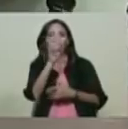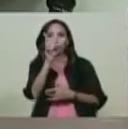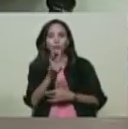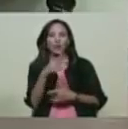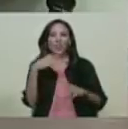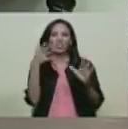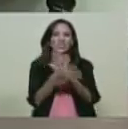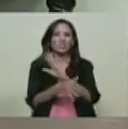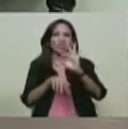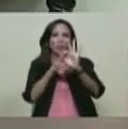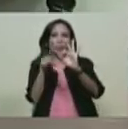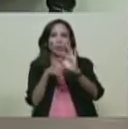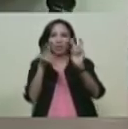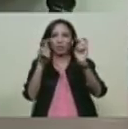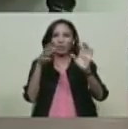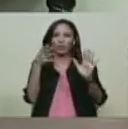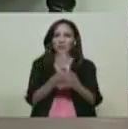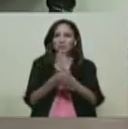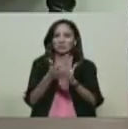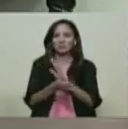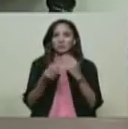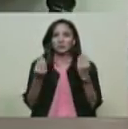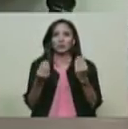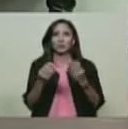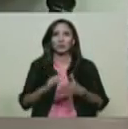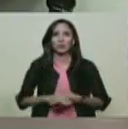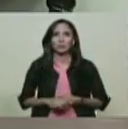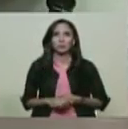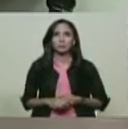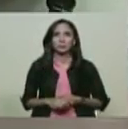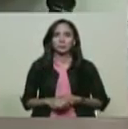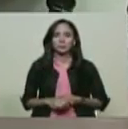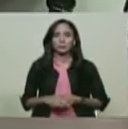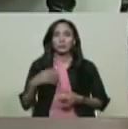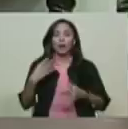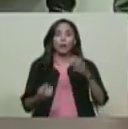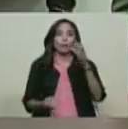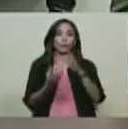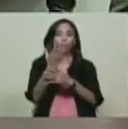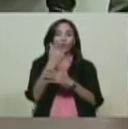de la criptomoneda. La criptomoneda ha nacido